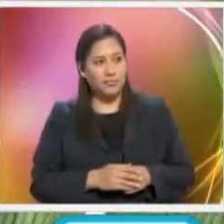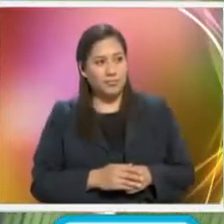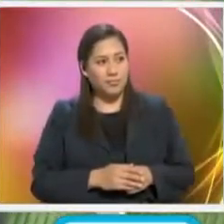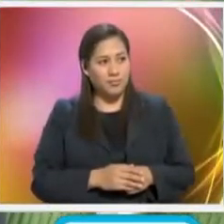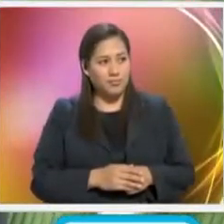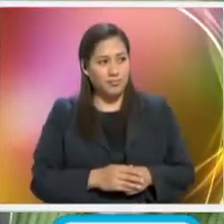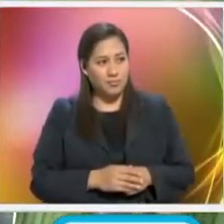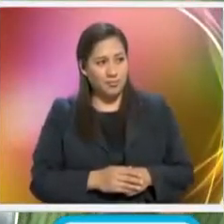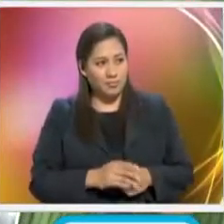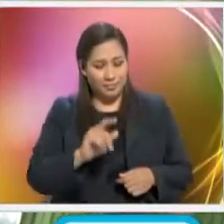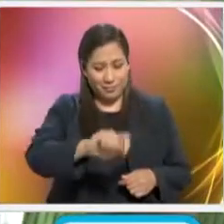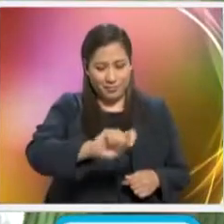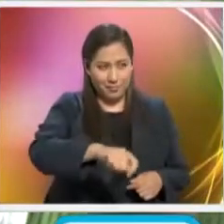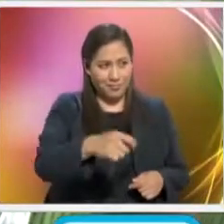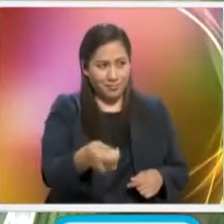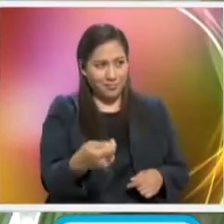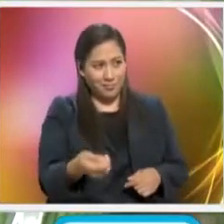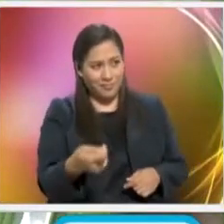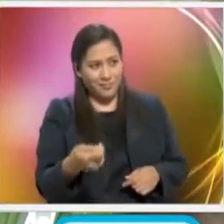Ándale. 2.